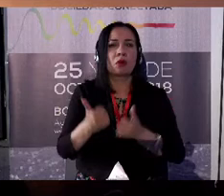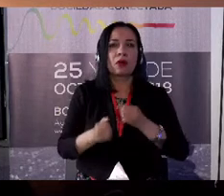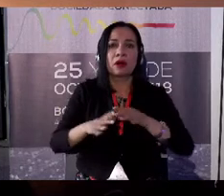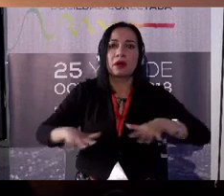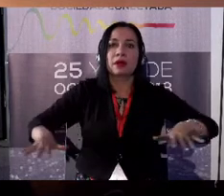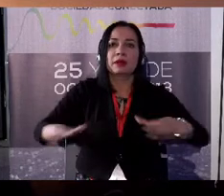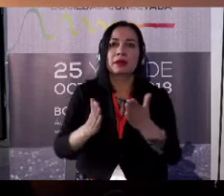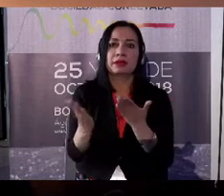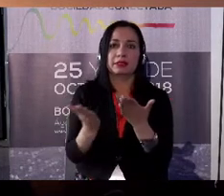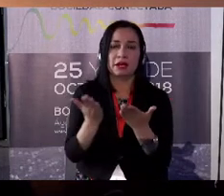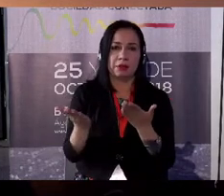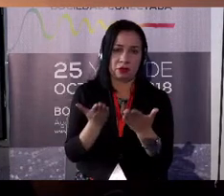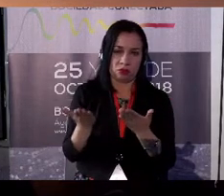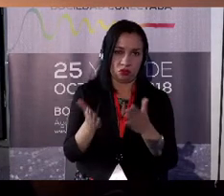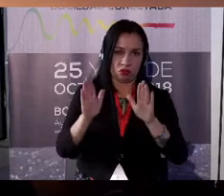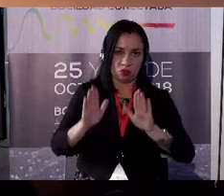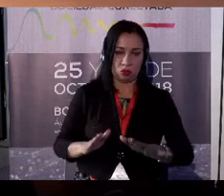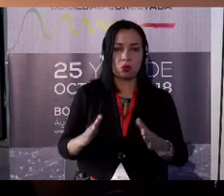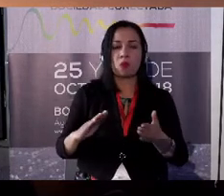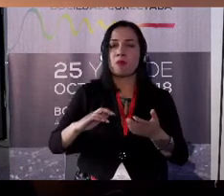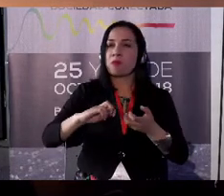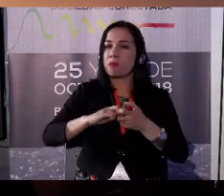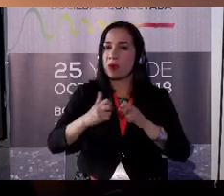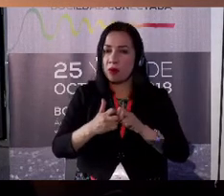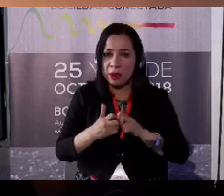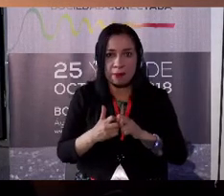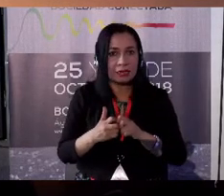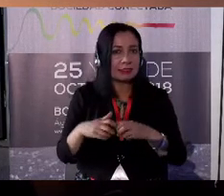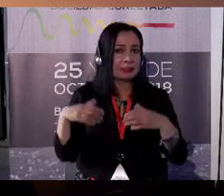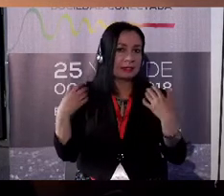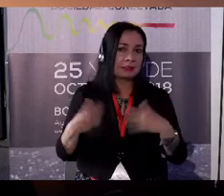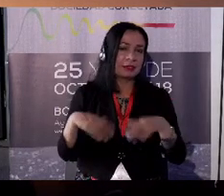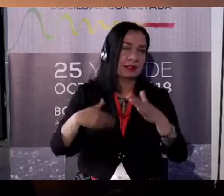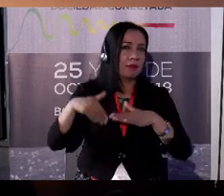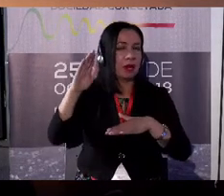problema fundamental que en Europa